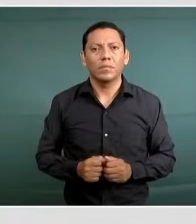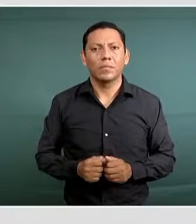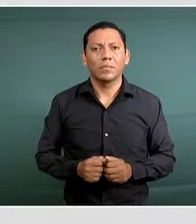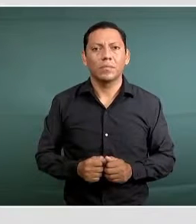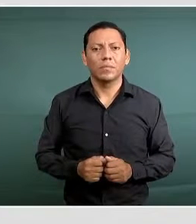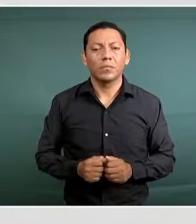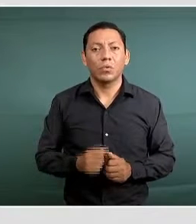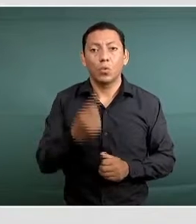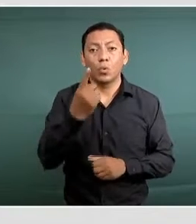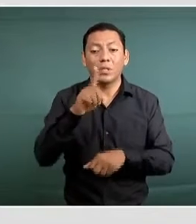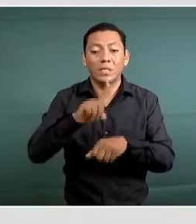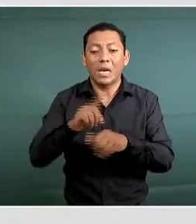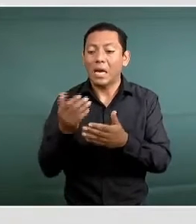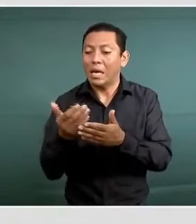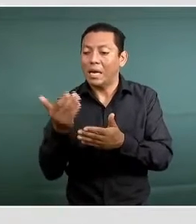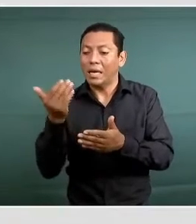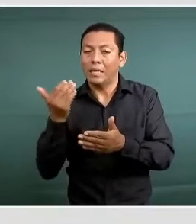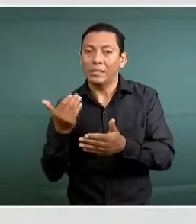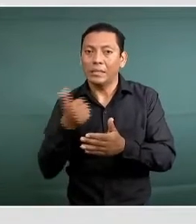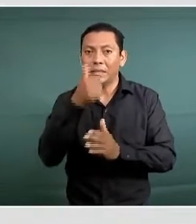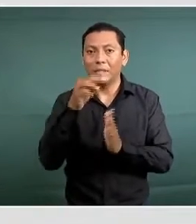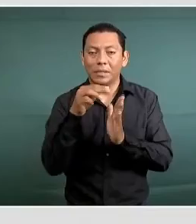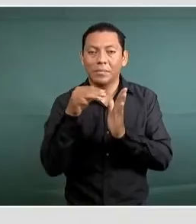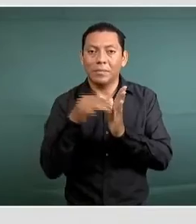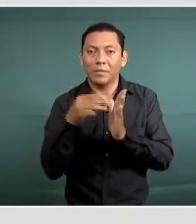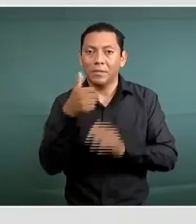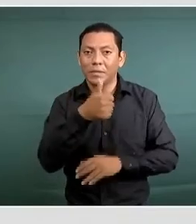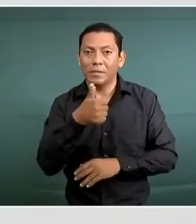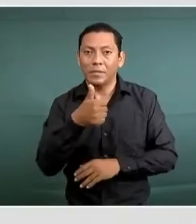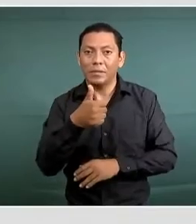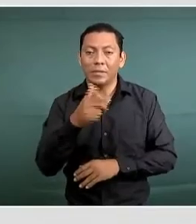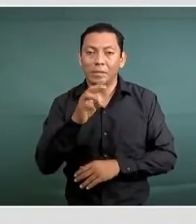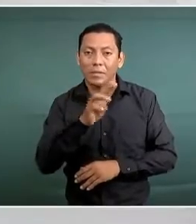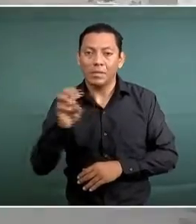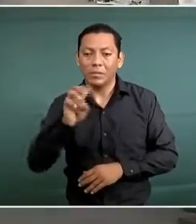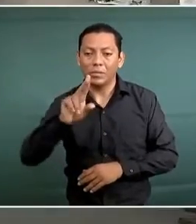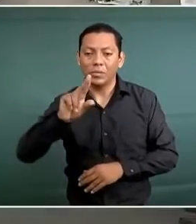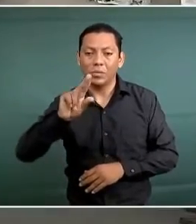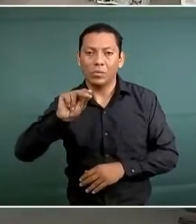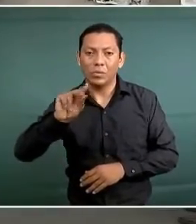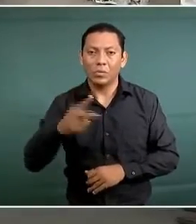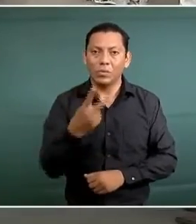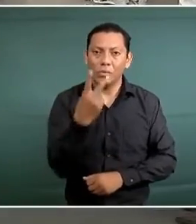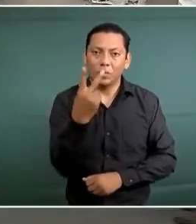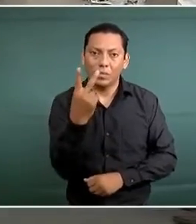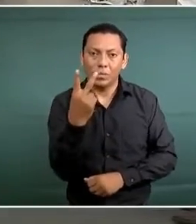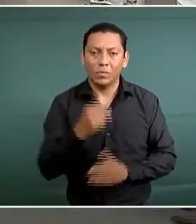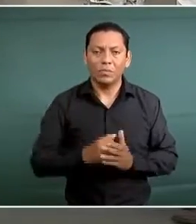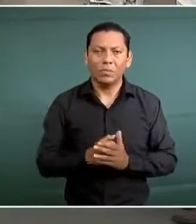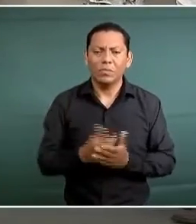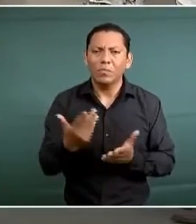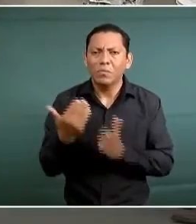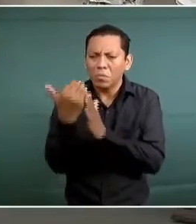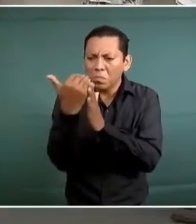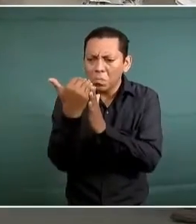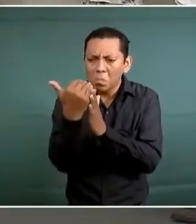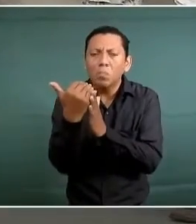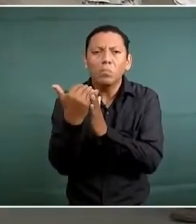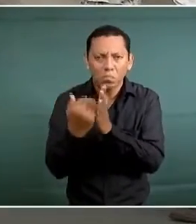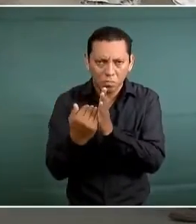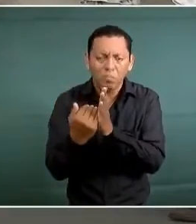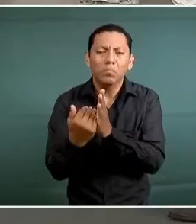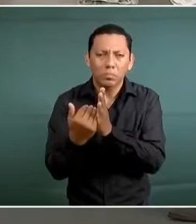Un día antes seis mil trescientos ochenta y dos. Es decir, una disminución